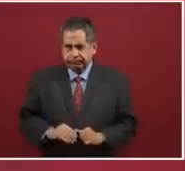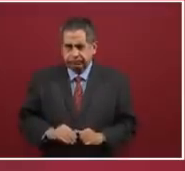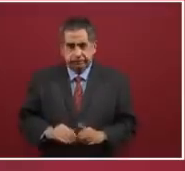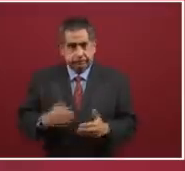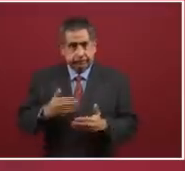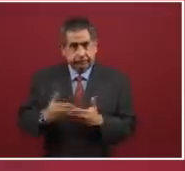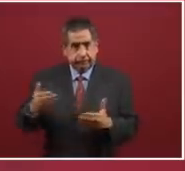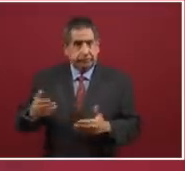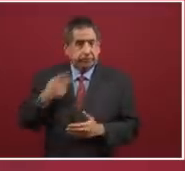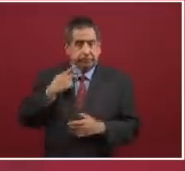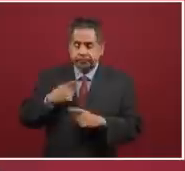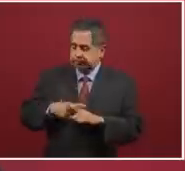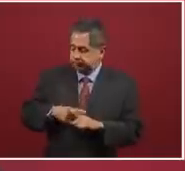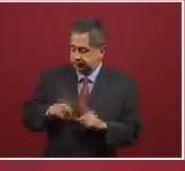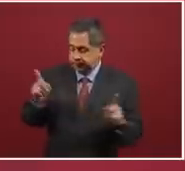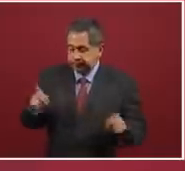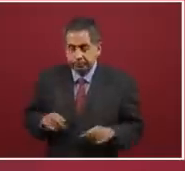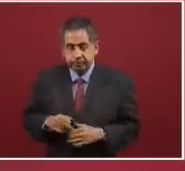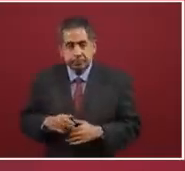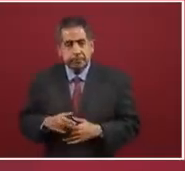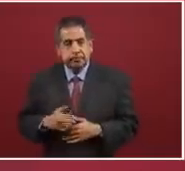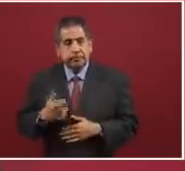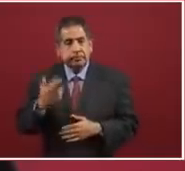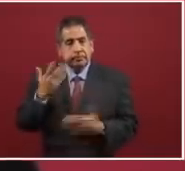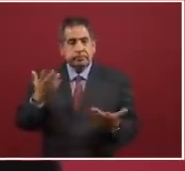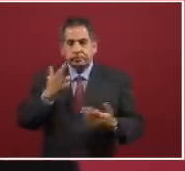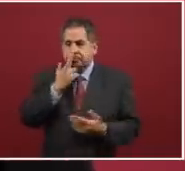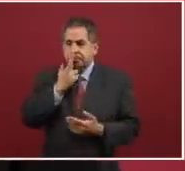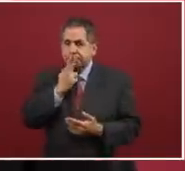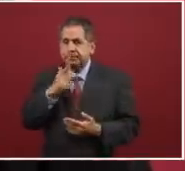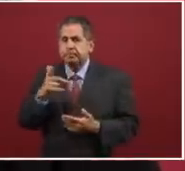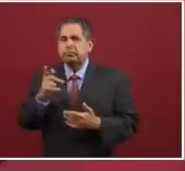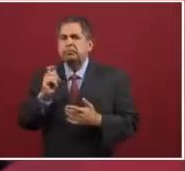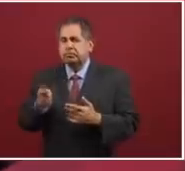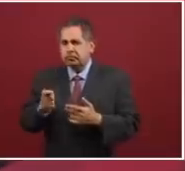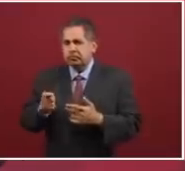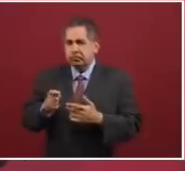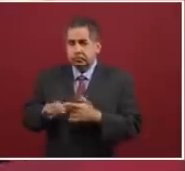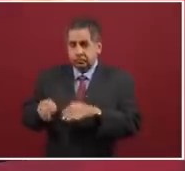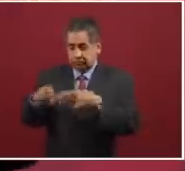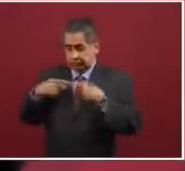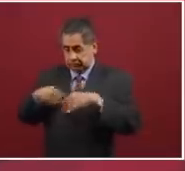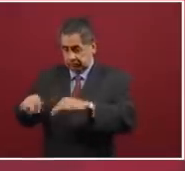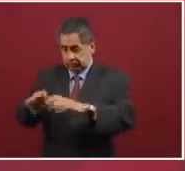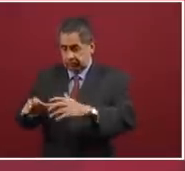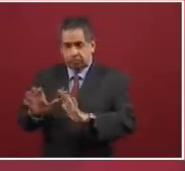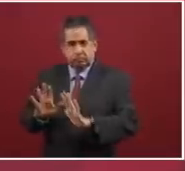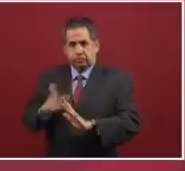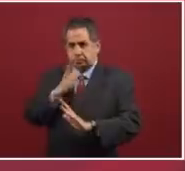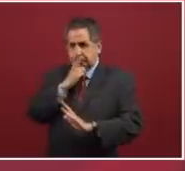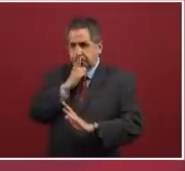se procura no tocar a los trabajadores de base,